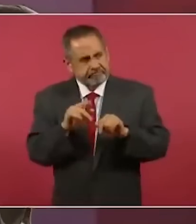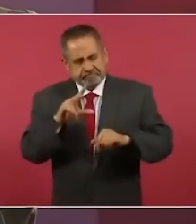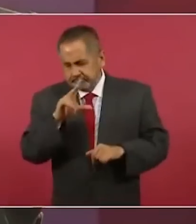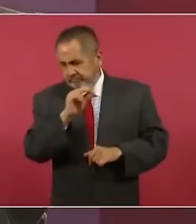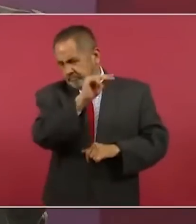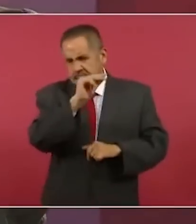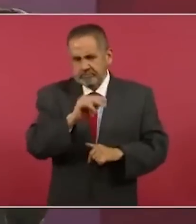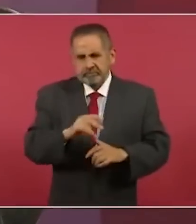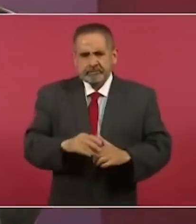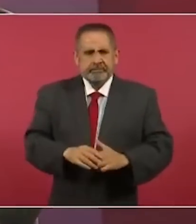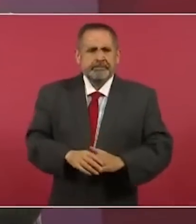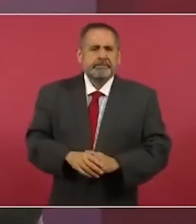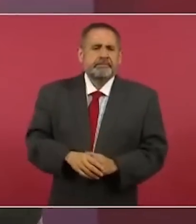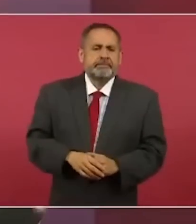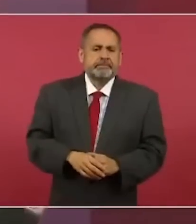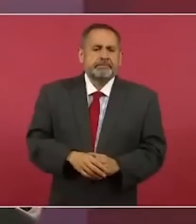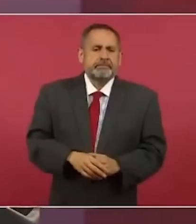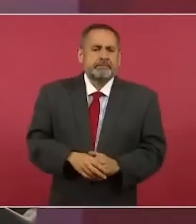porque